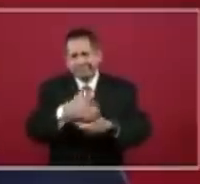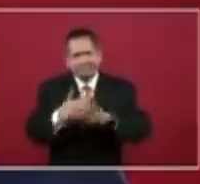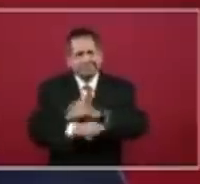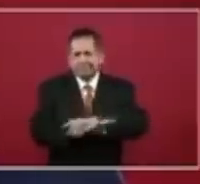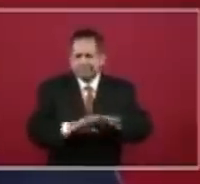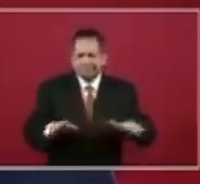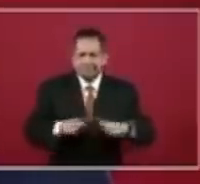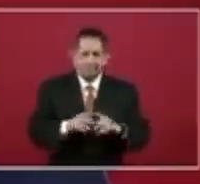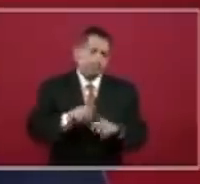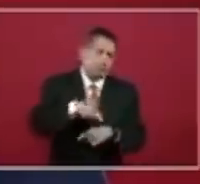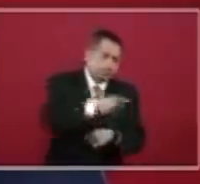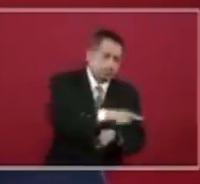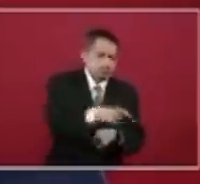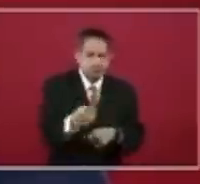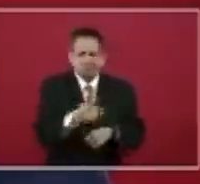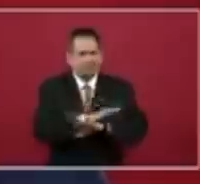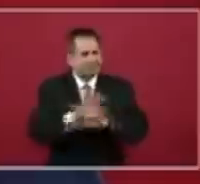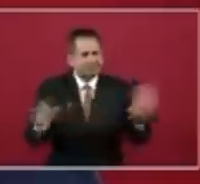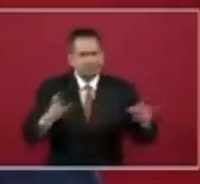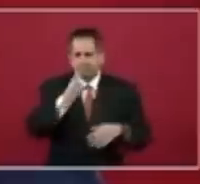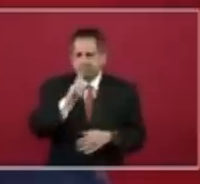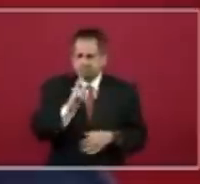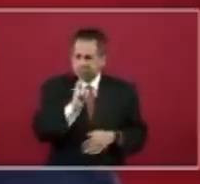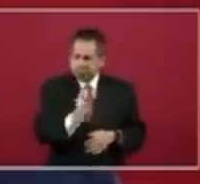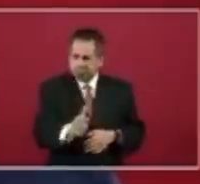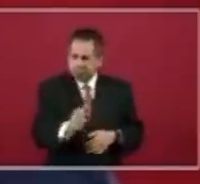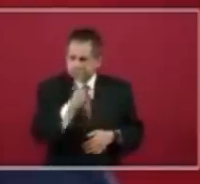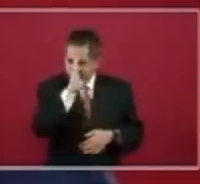haya intermediación, directo